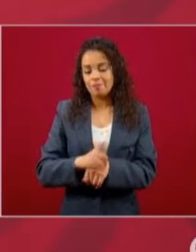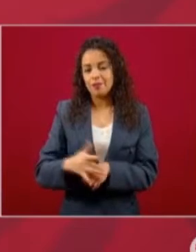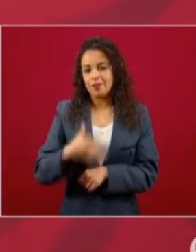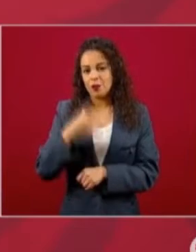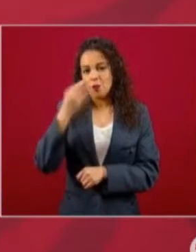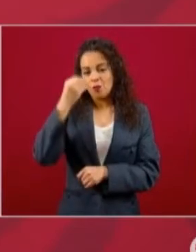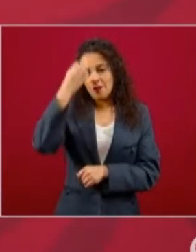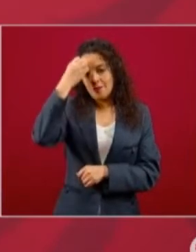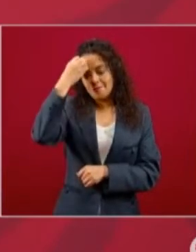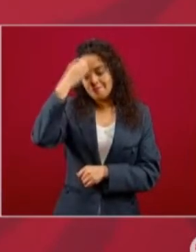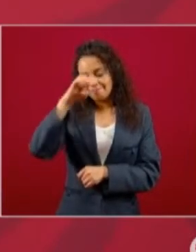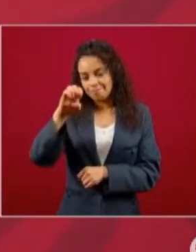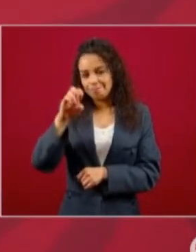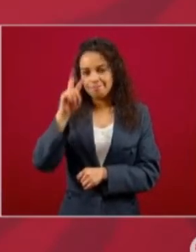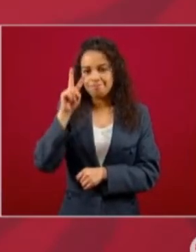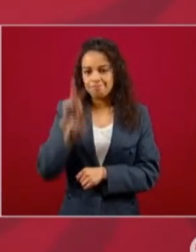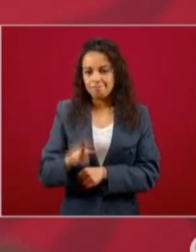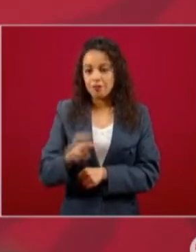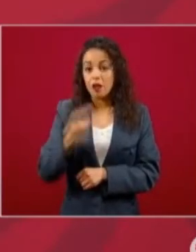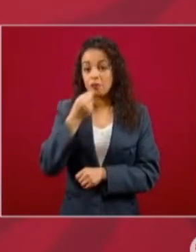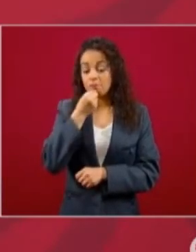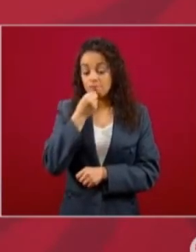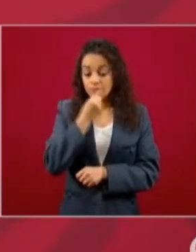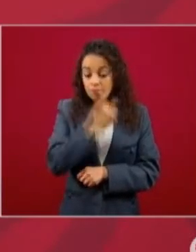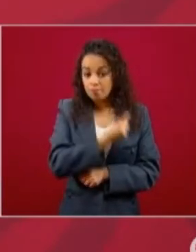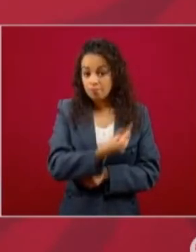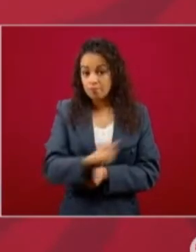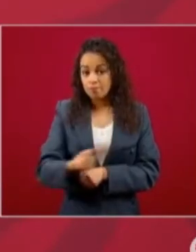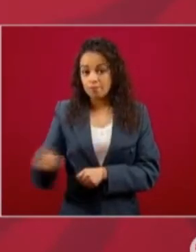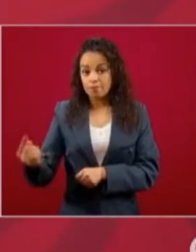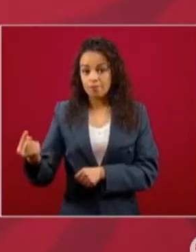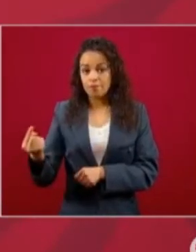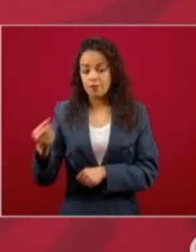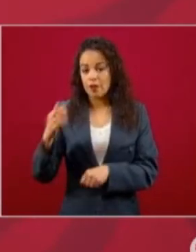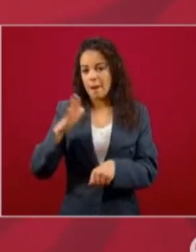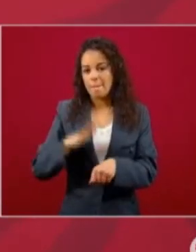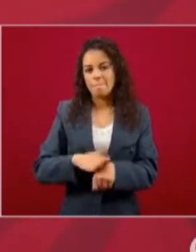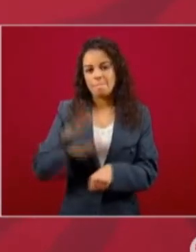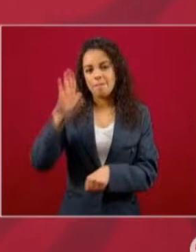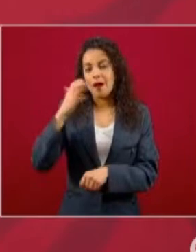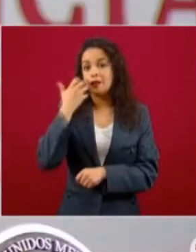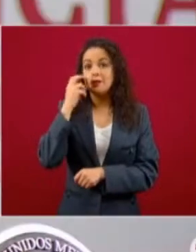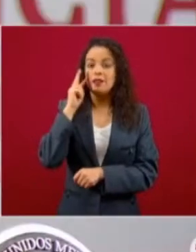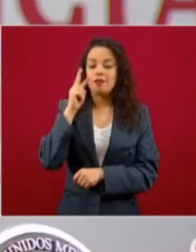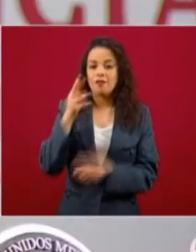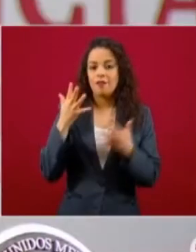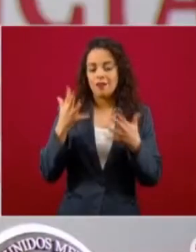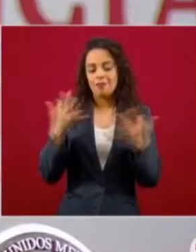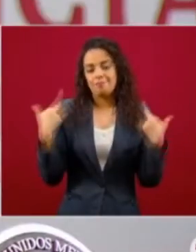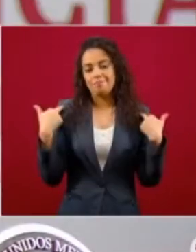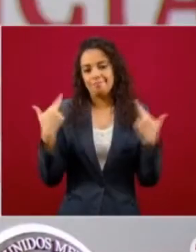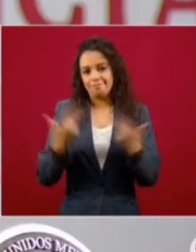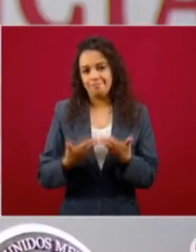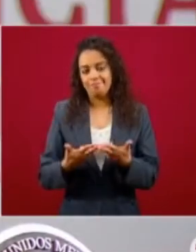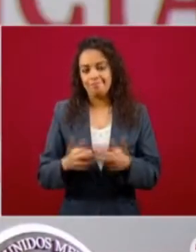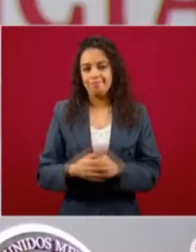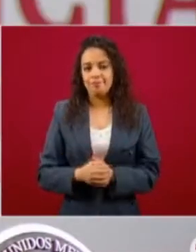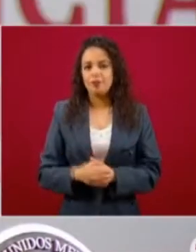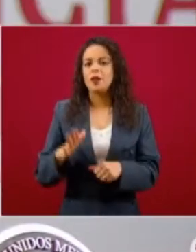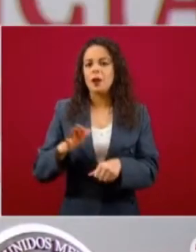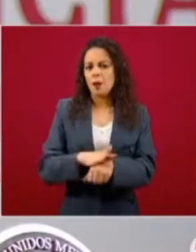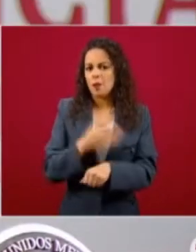lópez obrador esta mañana en este sentido expuso que se revisarán todas las fechas del calendario escolar que estén pendientes